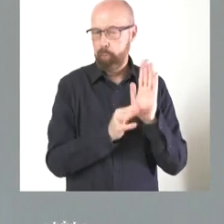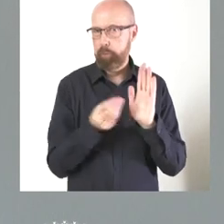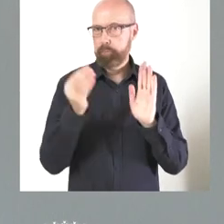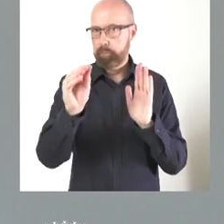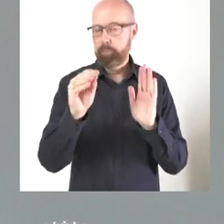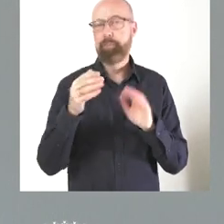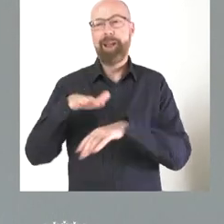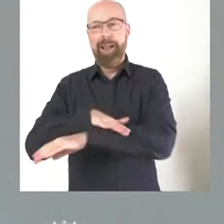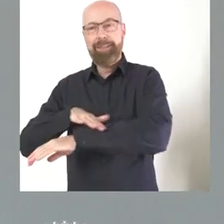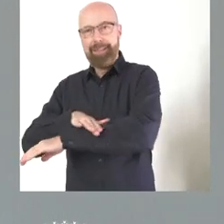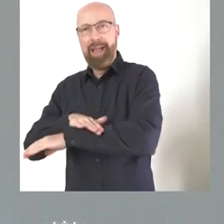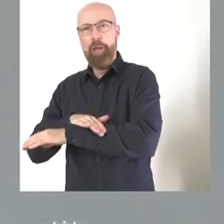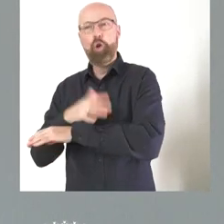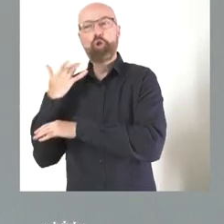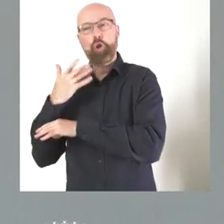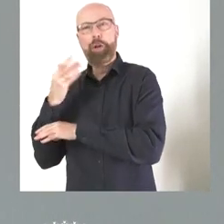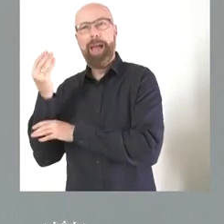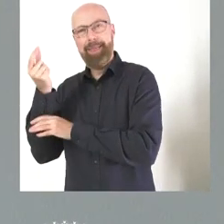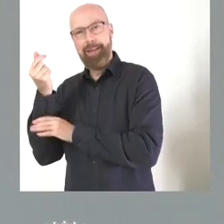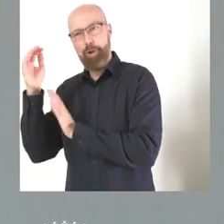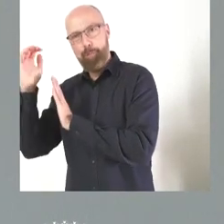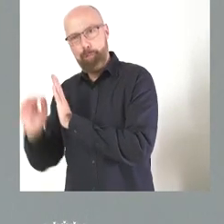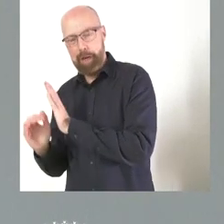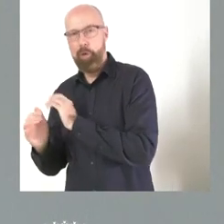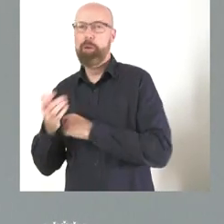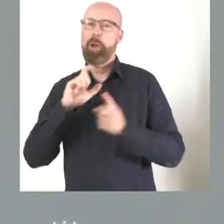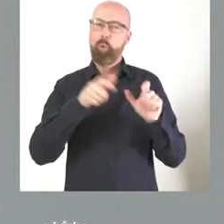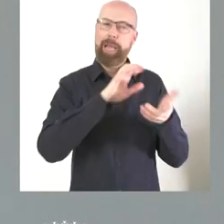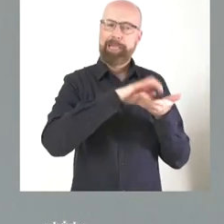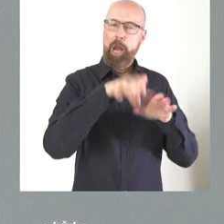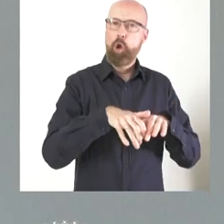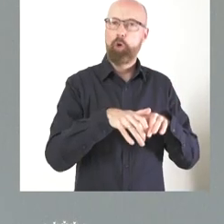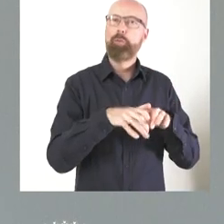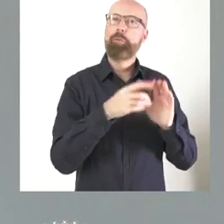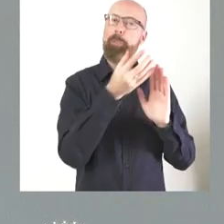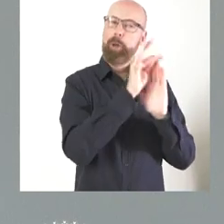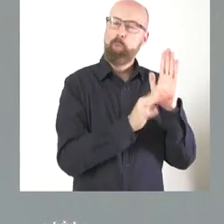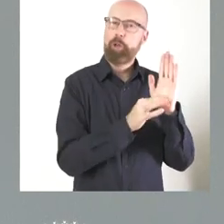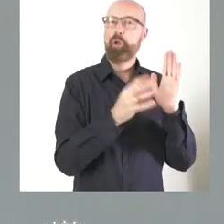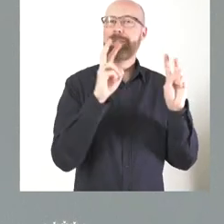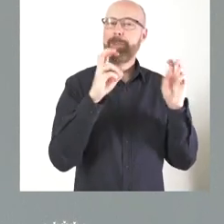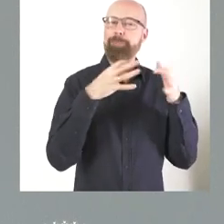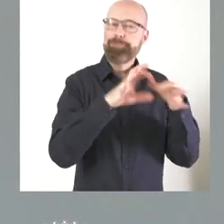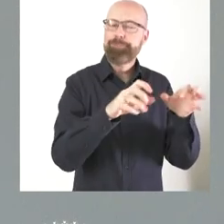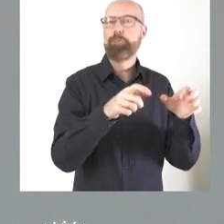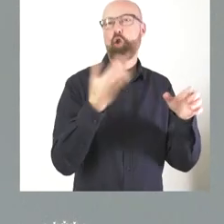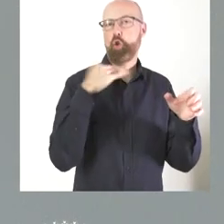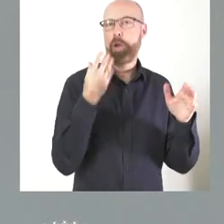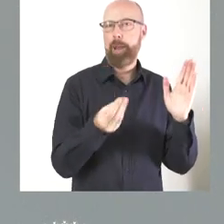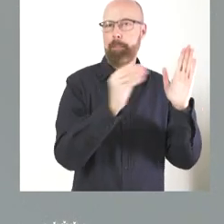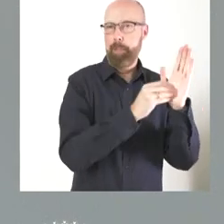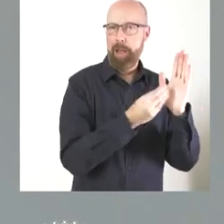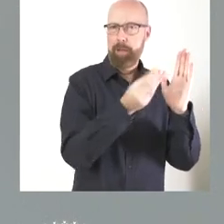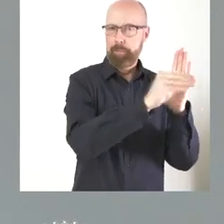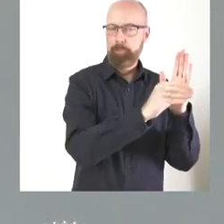Soria disminuye en el caso de la junta de Castilla en el presupuesto de la junta en Soria sube a través de un programa específico de actuaciones